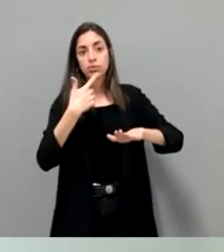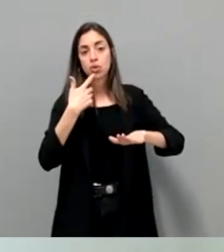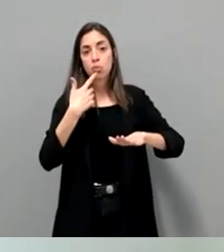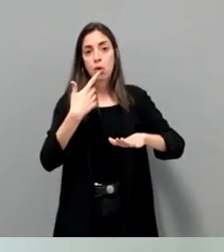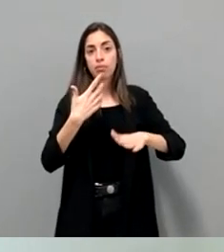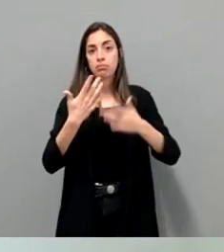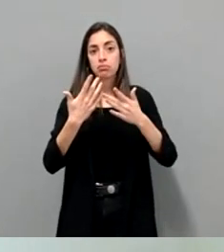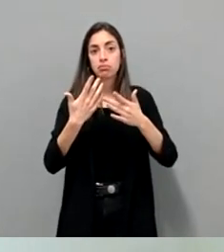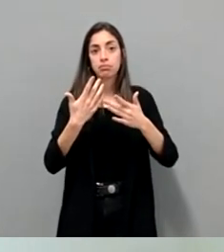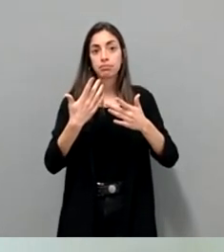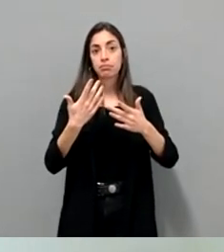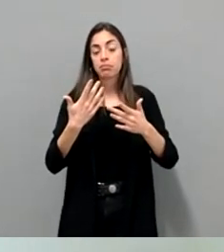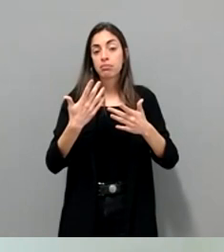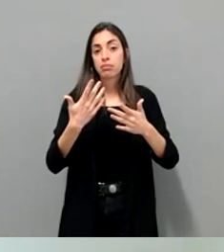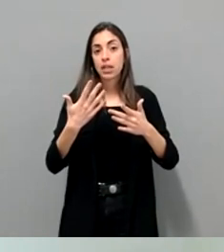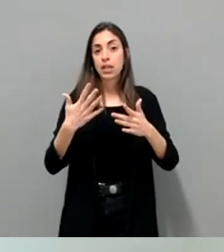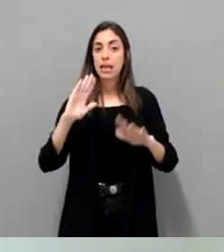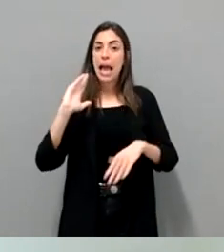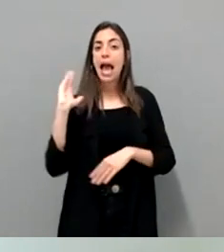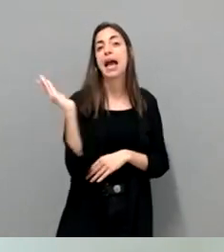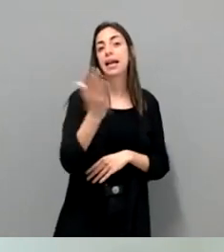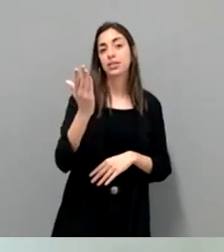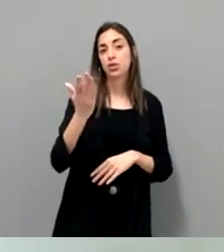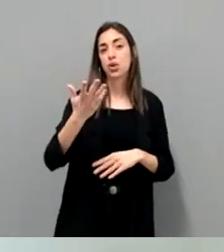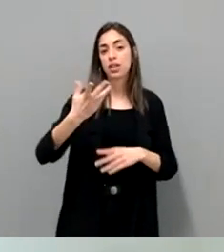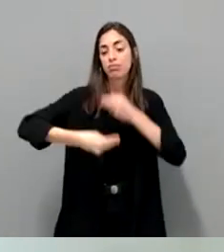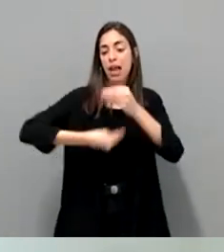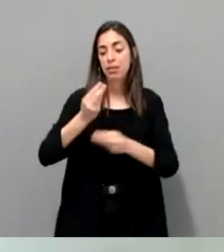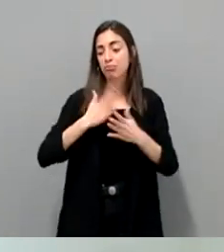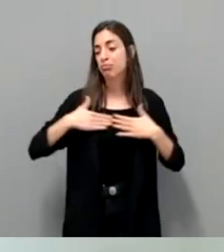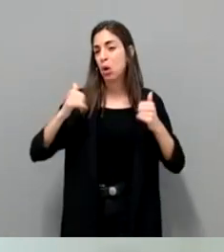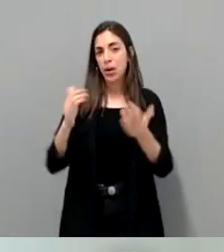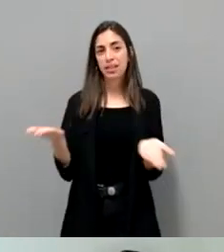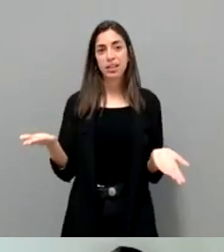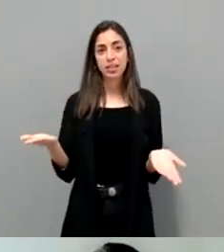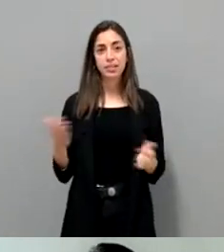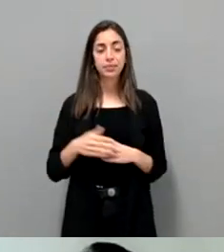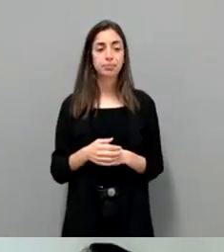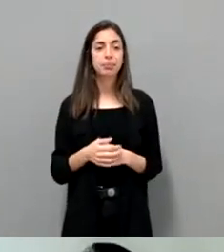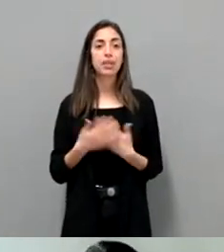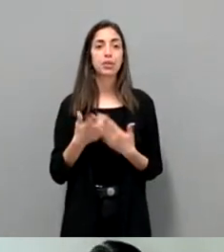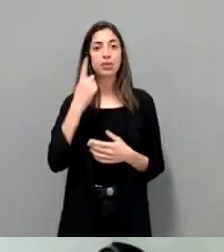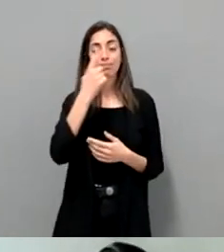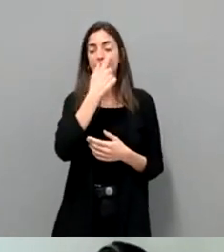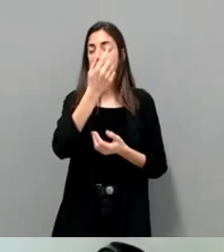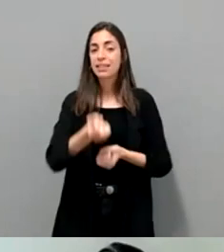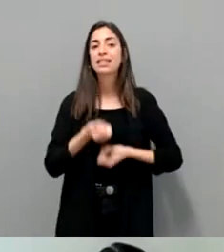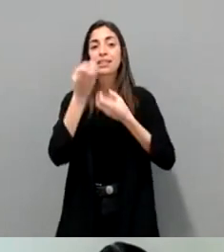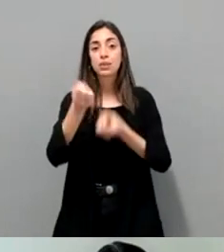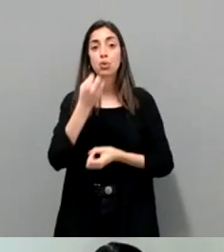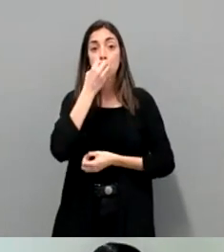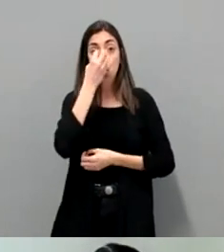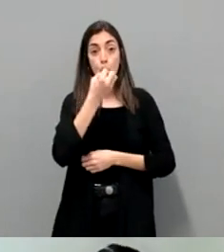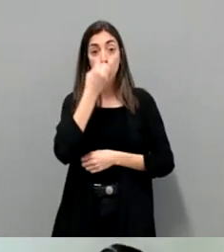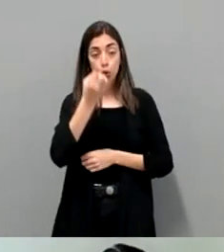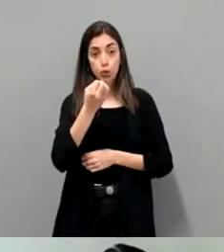de los propios agresores. Recupero el testimonio de Rosa.